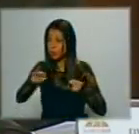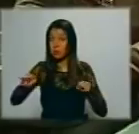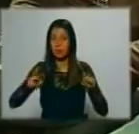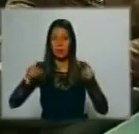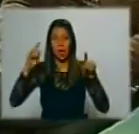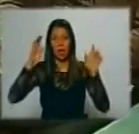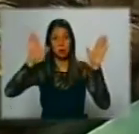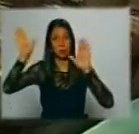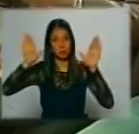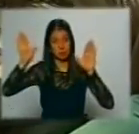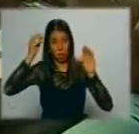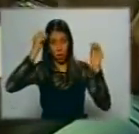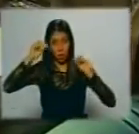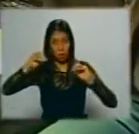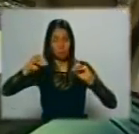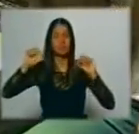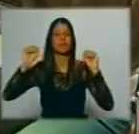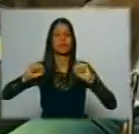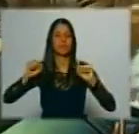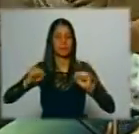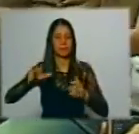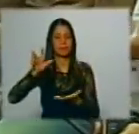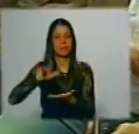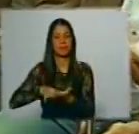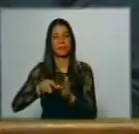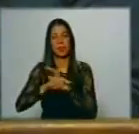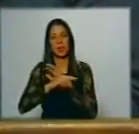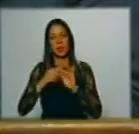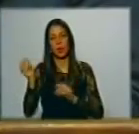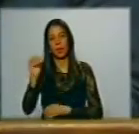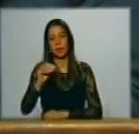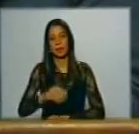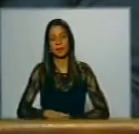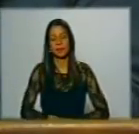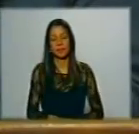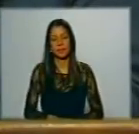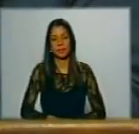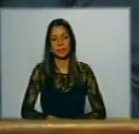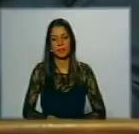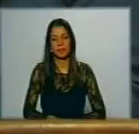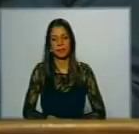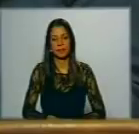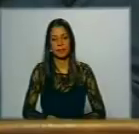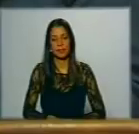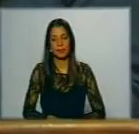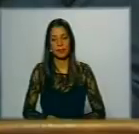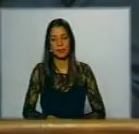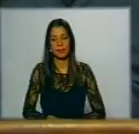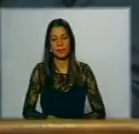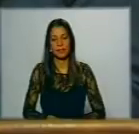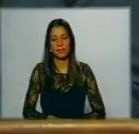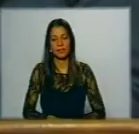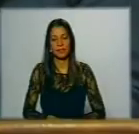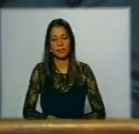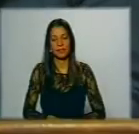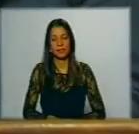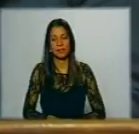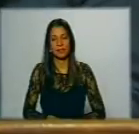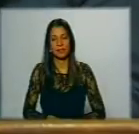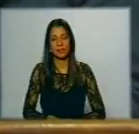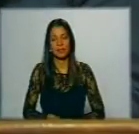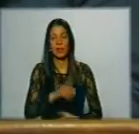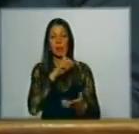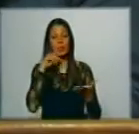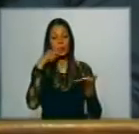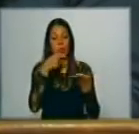leído, aprobado. Siguiente artículo, ciudadana secretaria Carolis Pérez. Registro